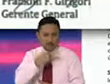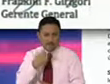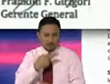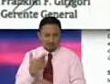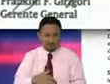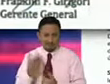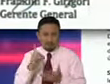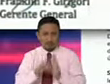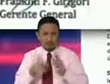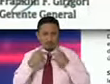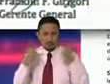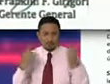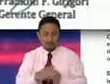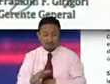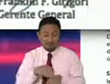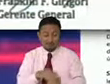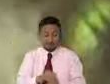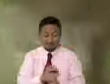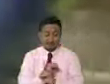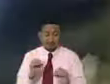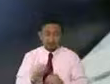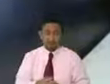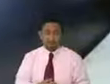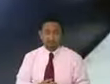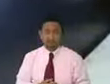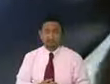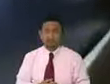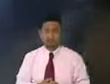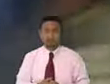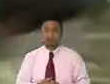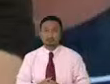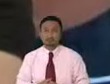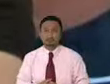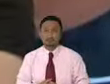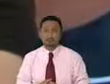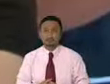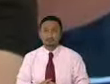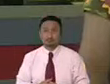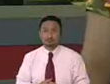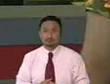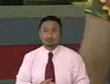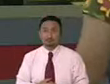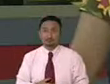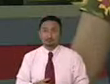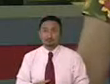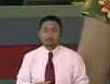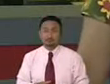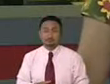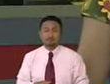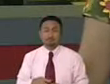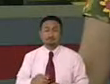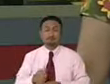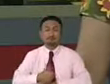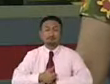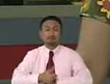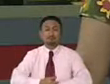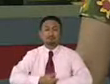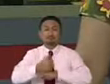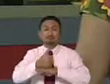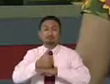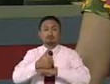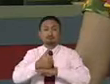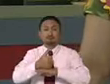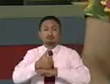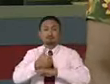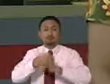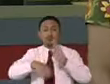públicamente, sin fundamentos, informó Héctor Romero. Y en la Corte Constitucional se inició la etapa de